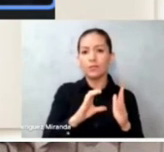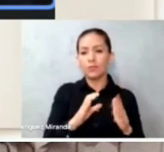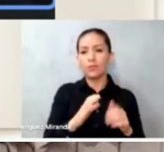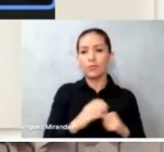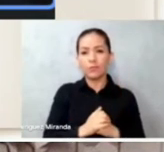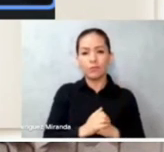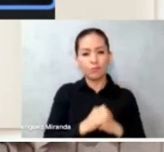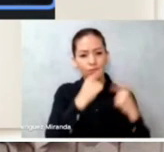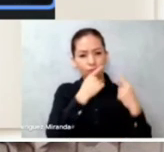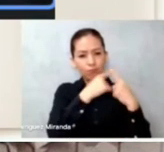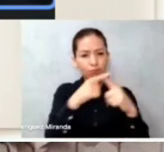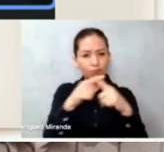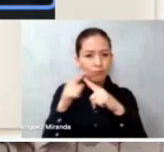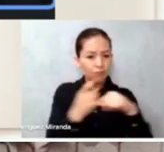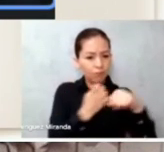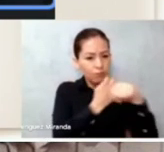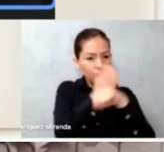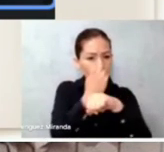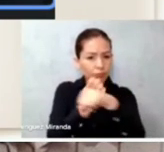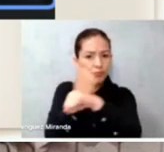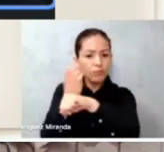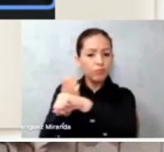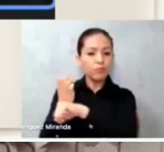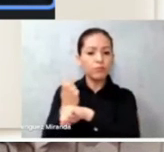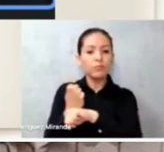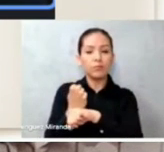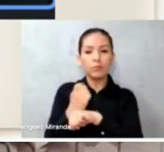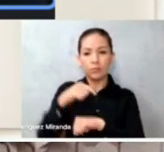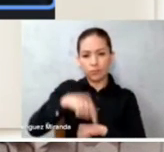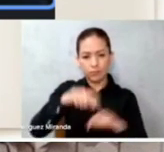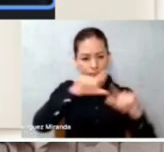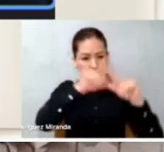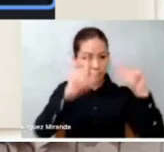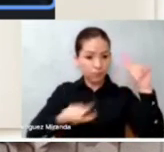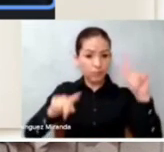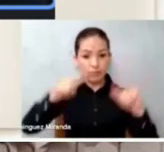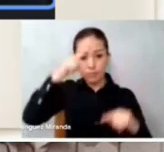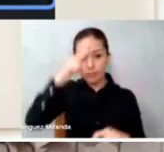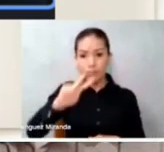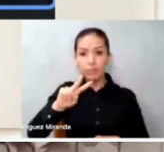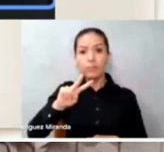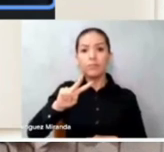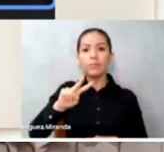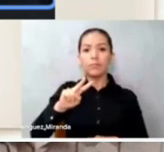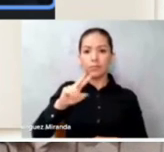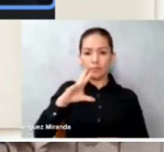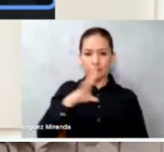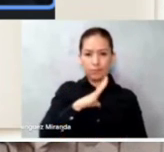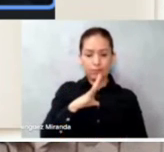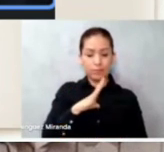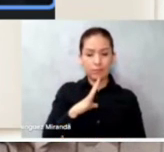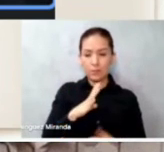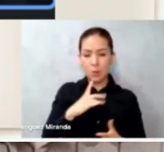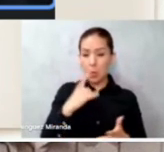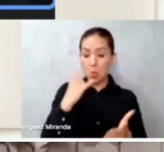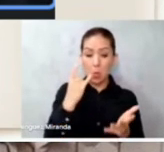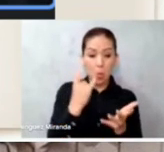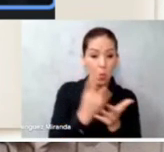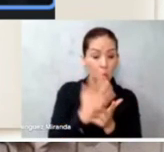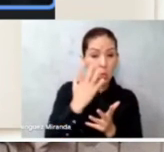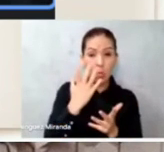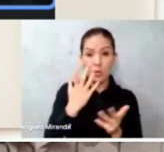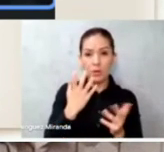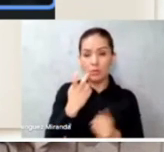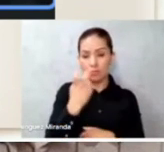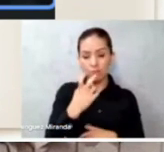entidades federativas, el país vivió un proceso electoral inédito. Si a esto